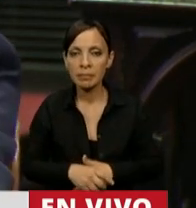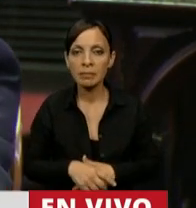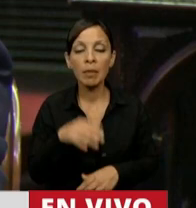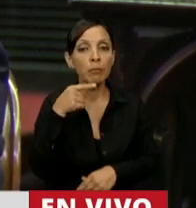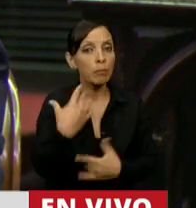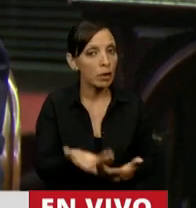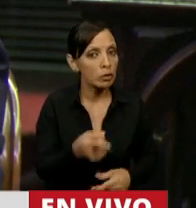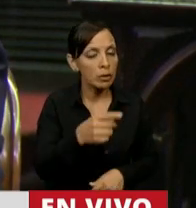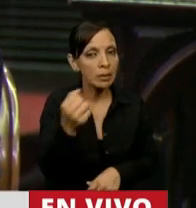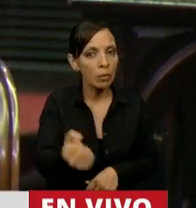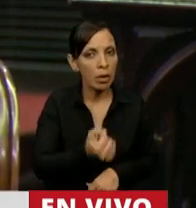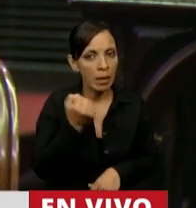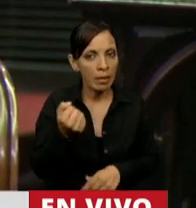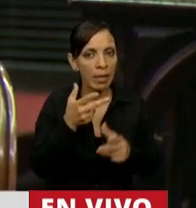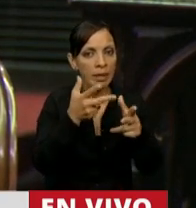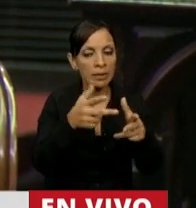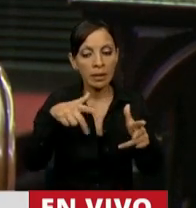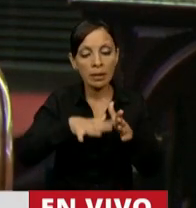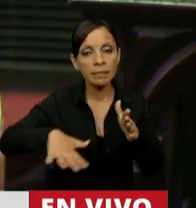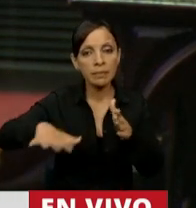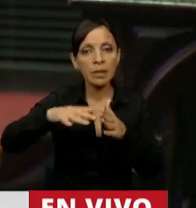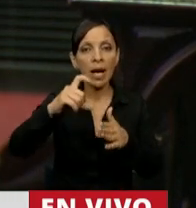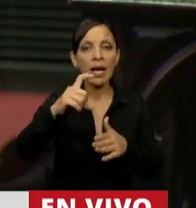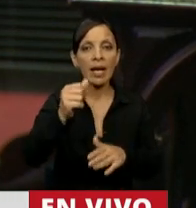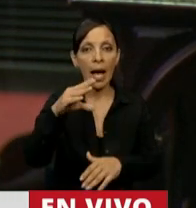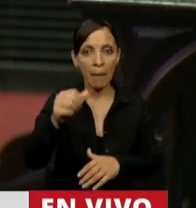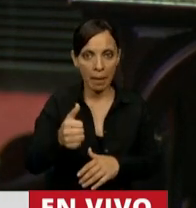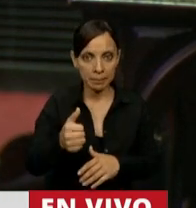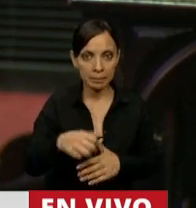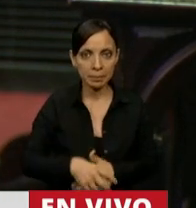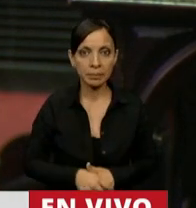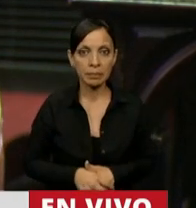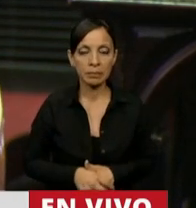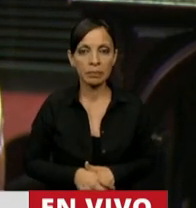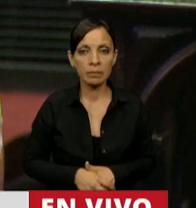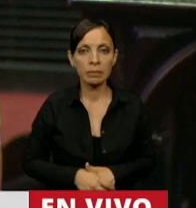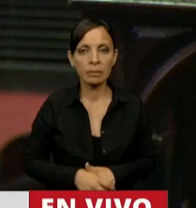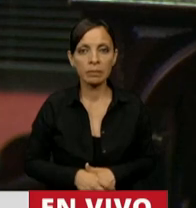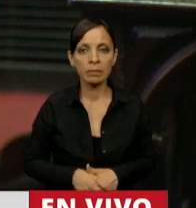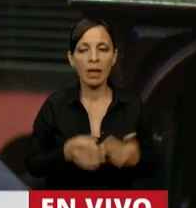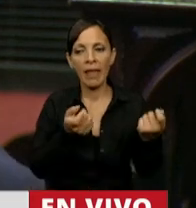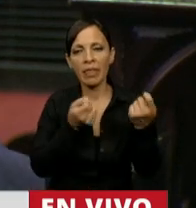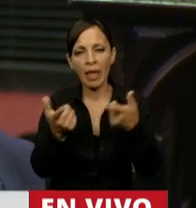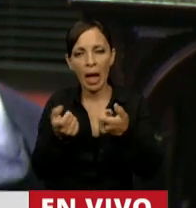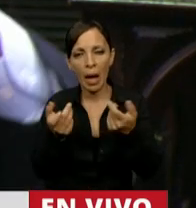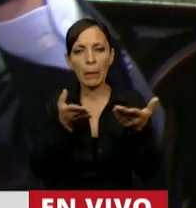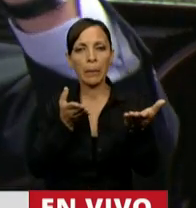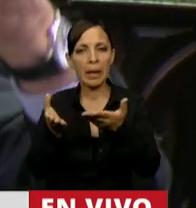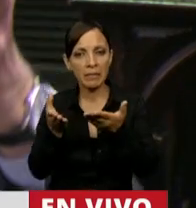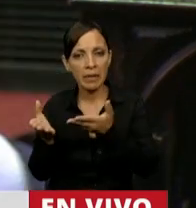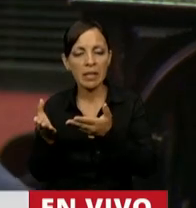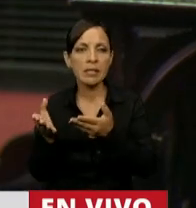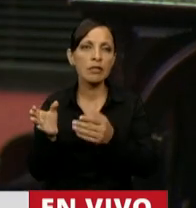que hay que decir que la Ciudad de Buenos Aires no ha sido privilegiada, no ha